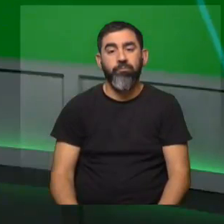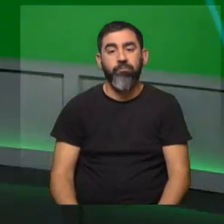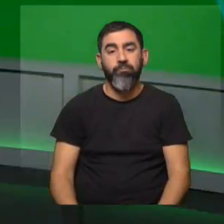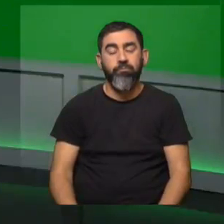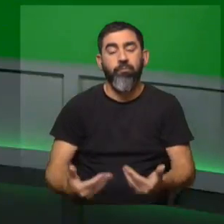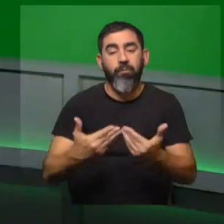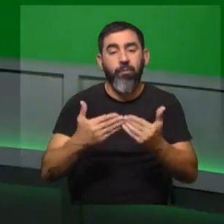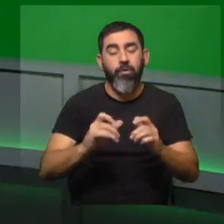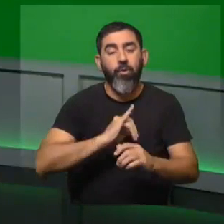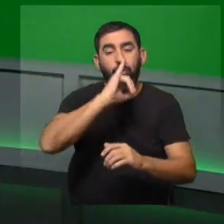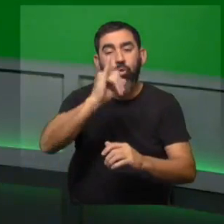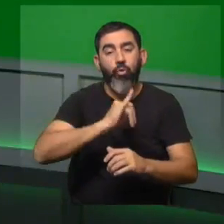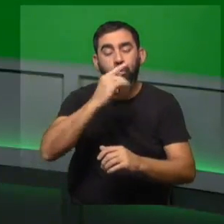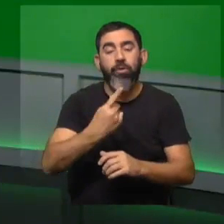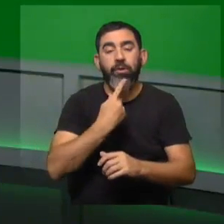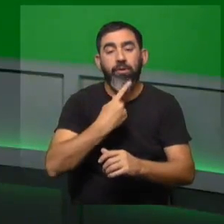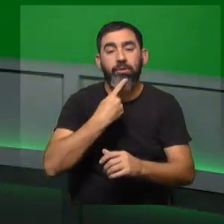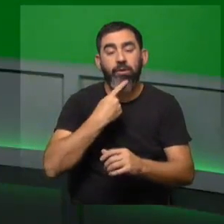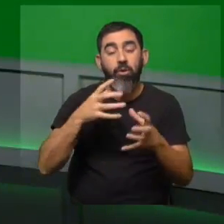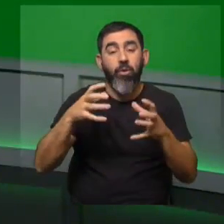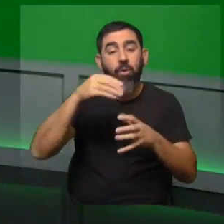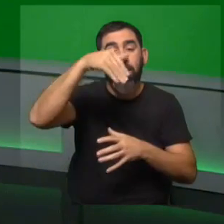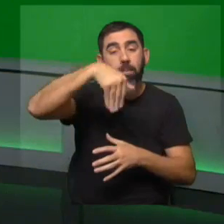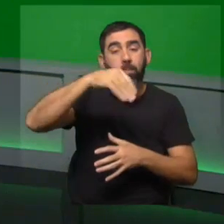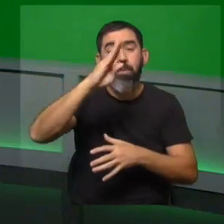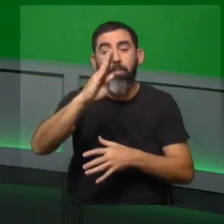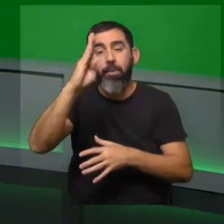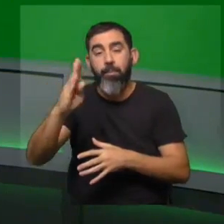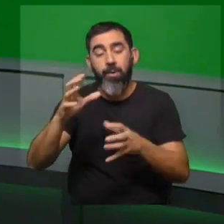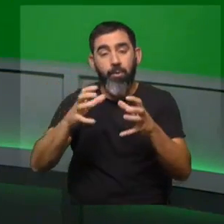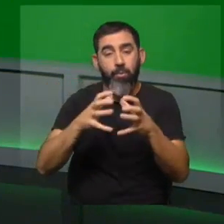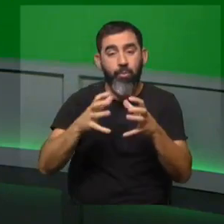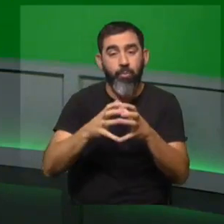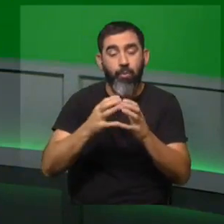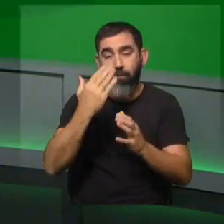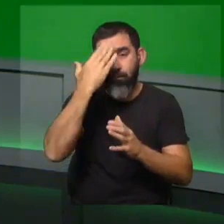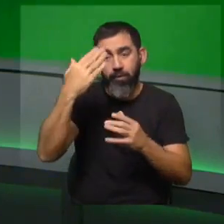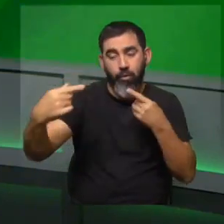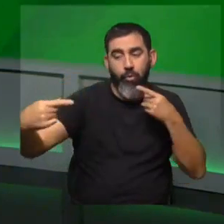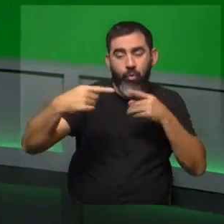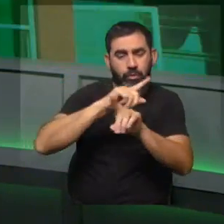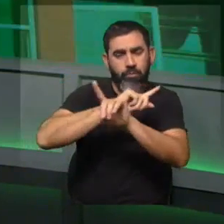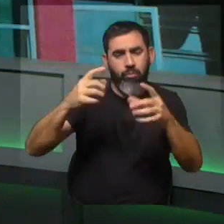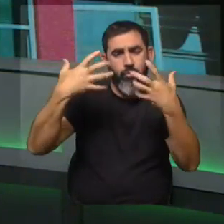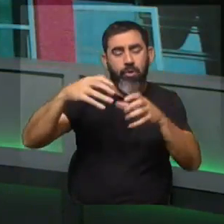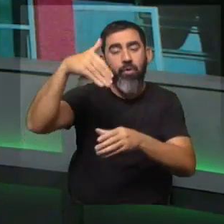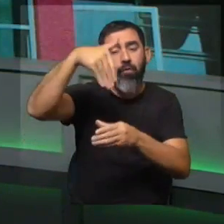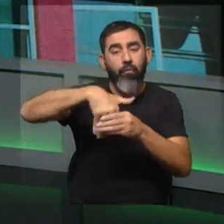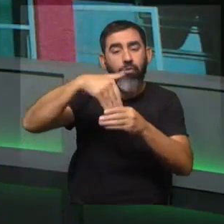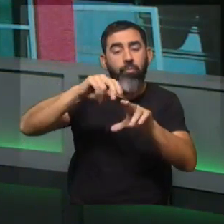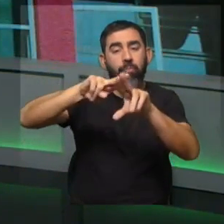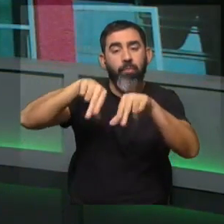comenzamos con noticias del ámbito político porque el movimiento de participación popular el mpp se pronunció en contra de convocar un plebiscito para